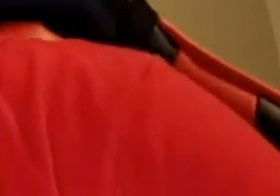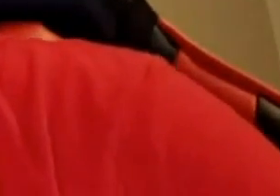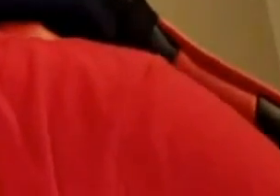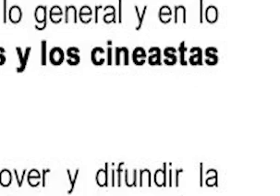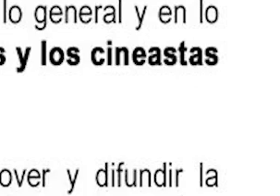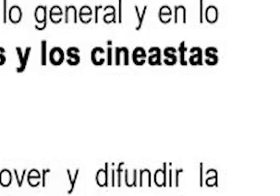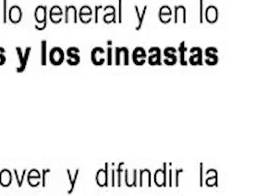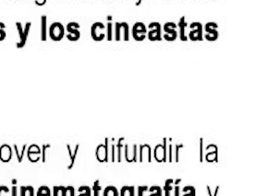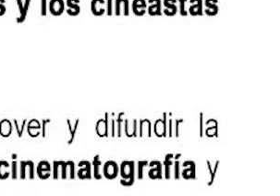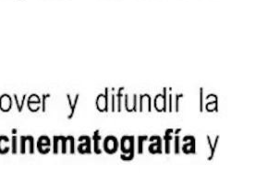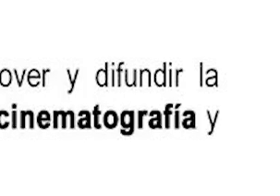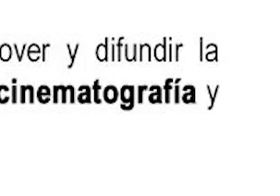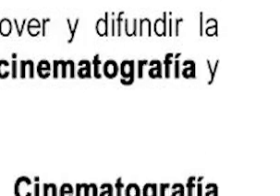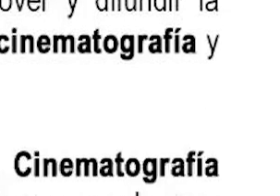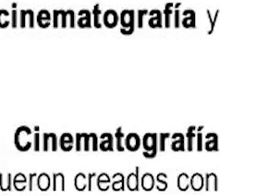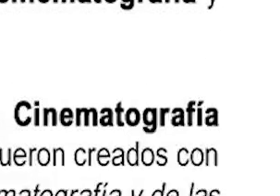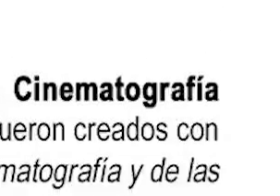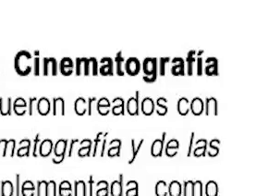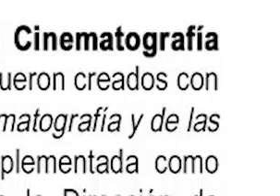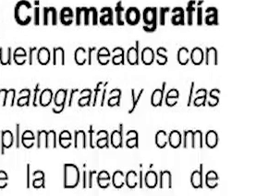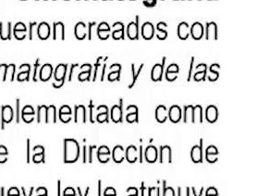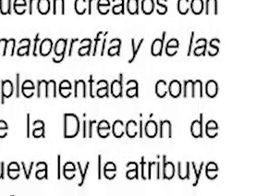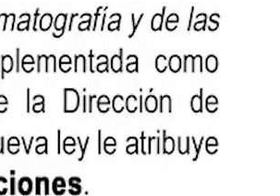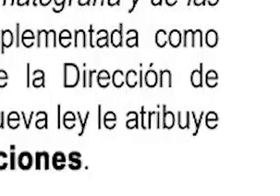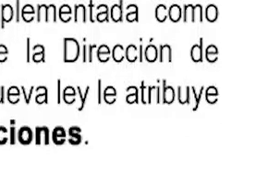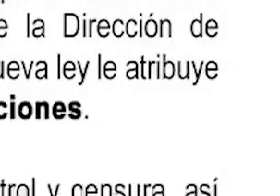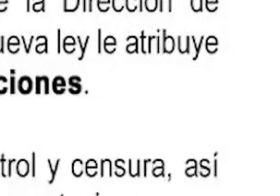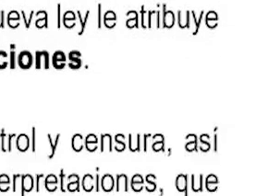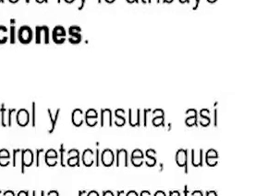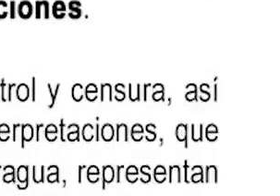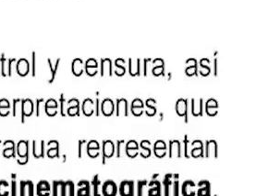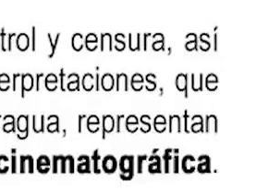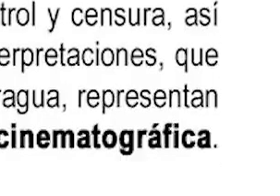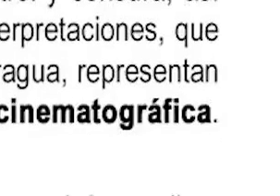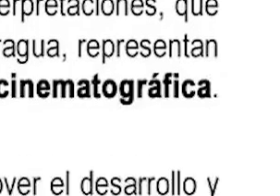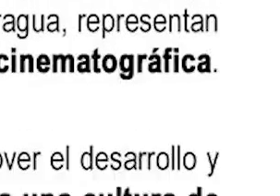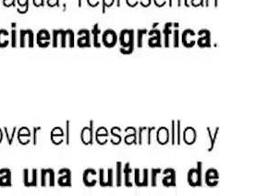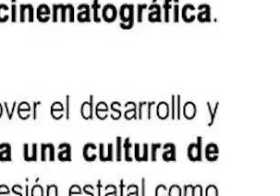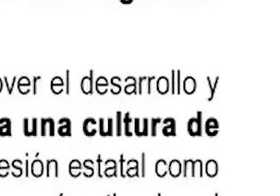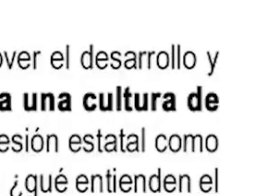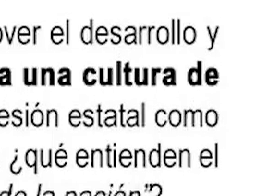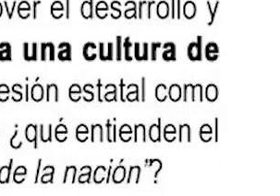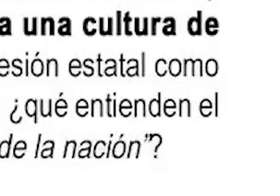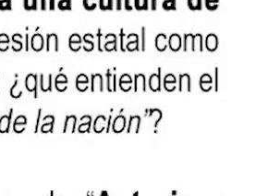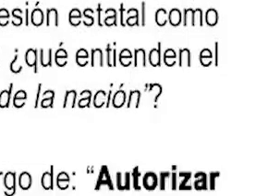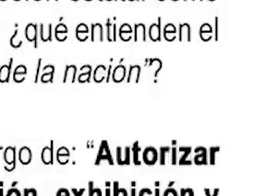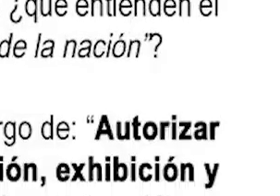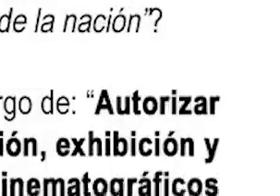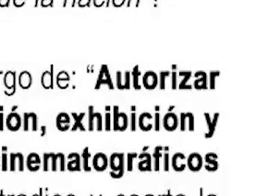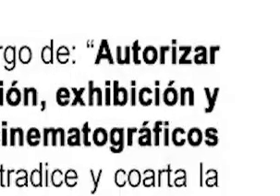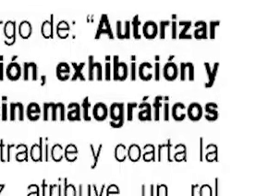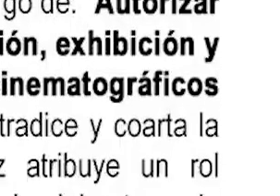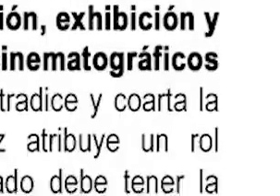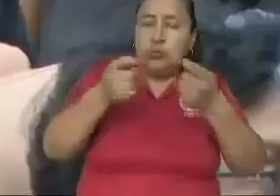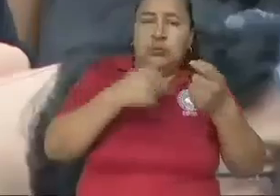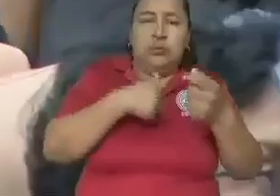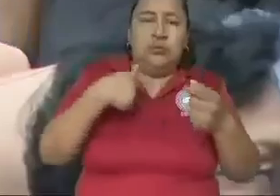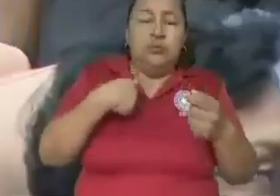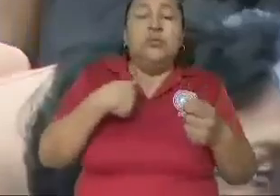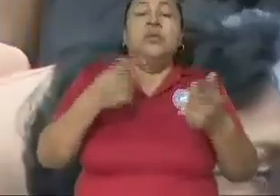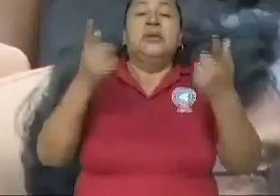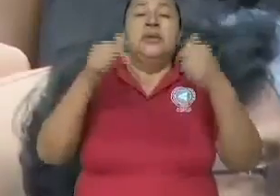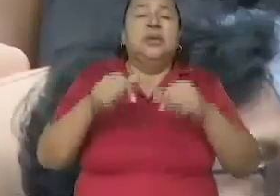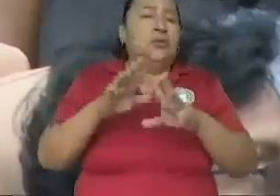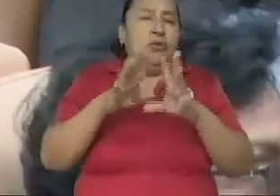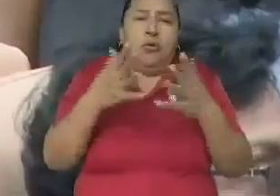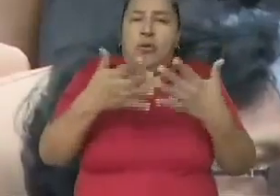en Nicaragua los productores audiovisuales y cineastas nicaragüenses cuestionan la ambigüedad con la que fueron redactadas